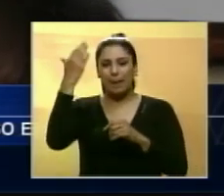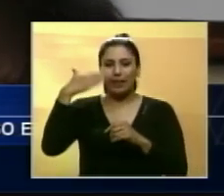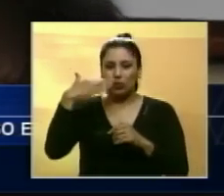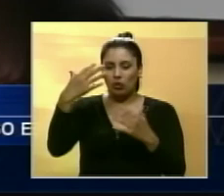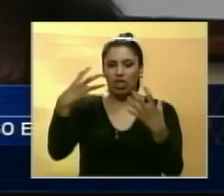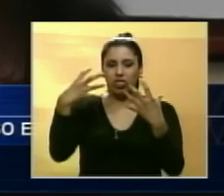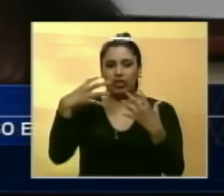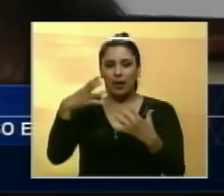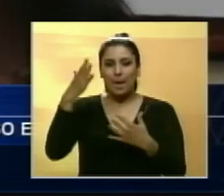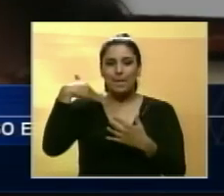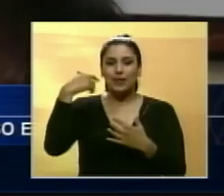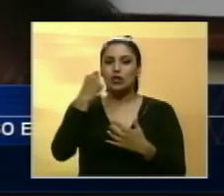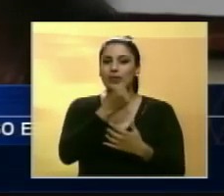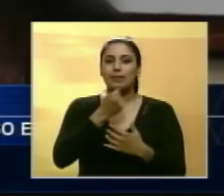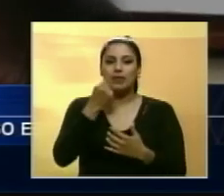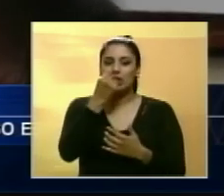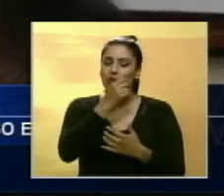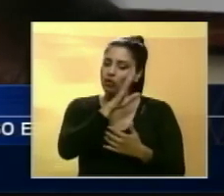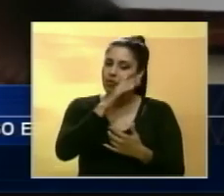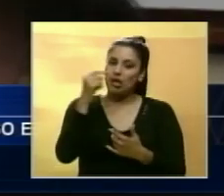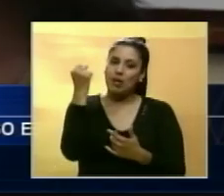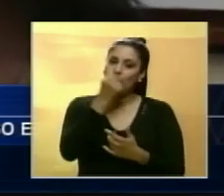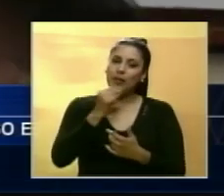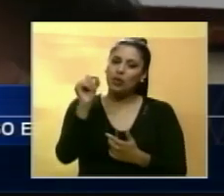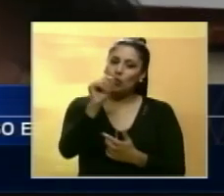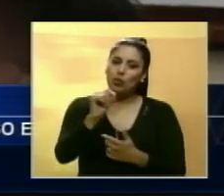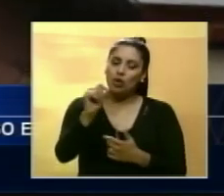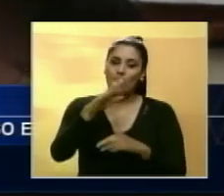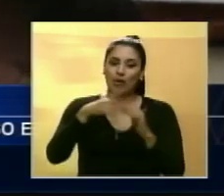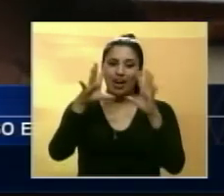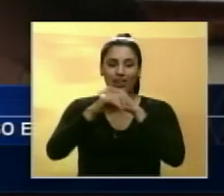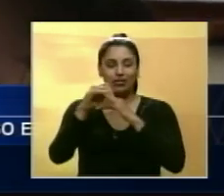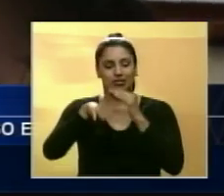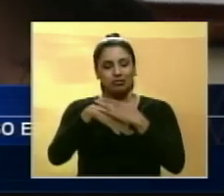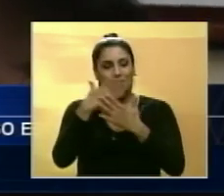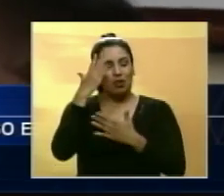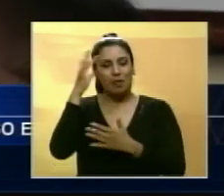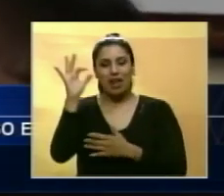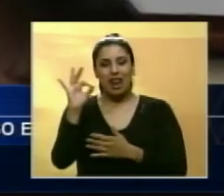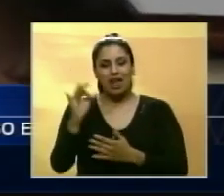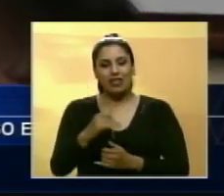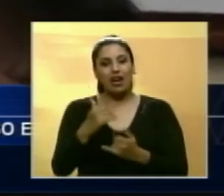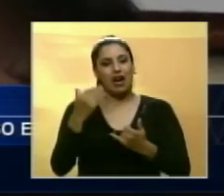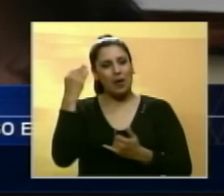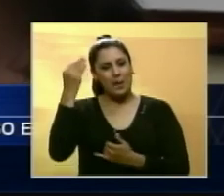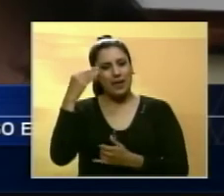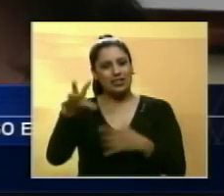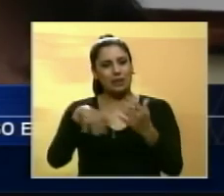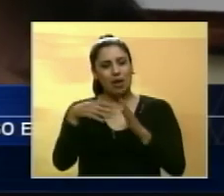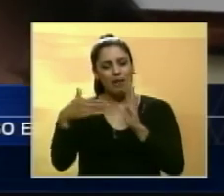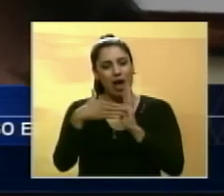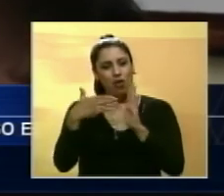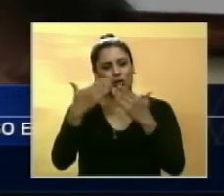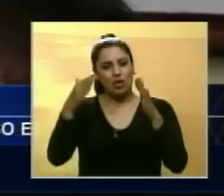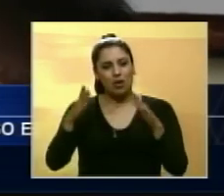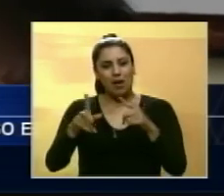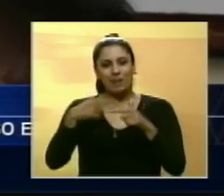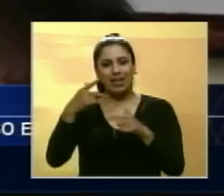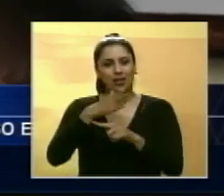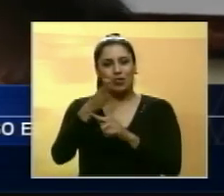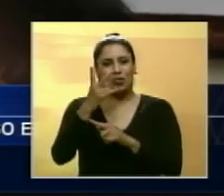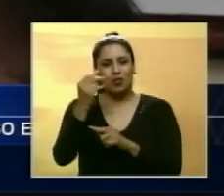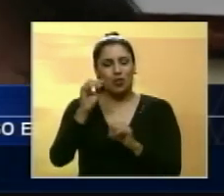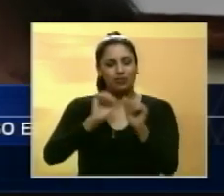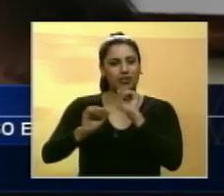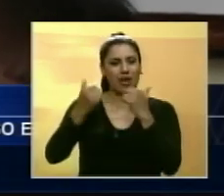pintaban de pintura de labio cuando él se quedaba dormido, porque en la noche no dormía, ¿verdad? Pensando en eso, que mañana no voy